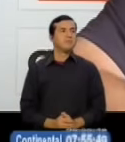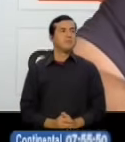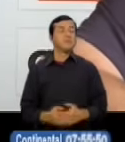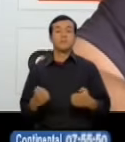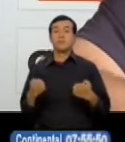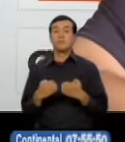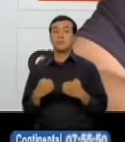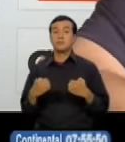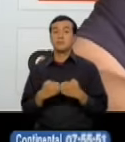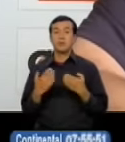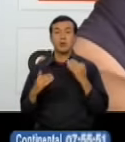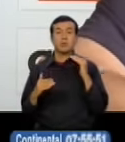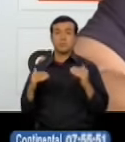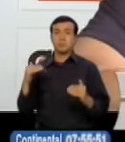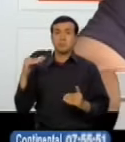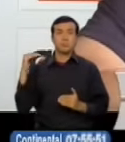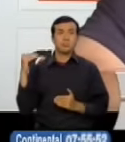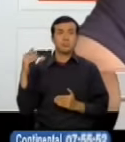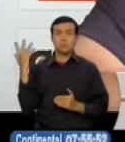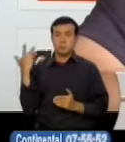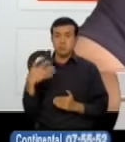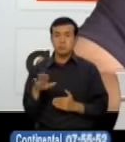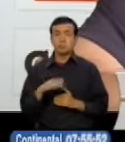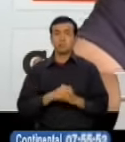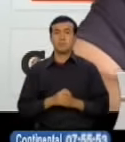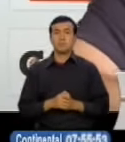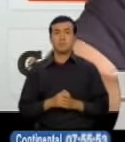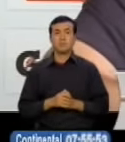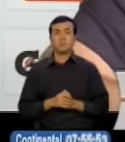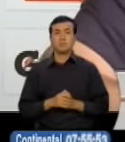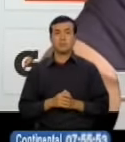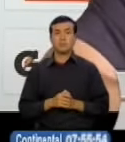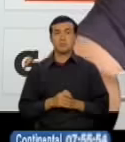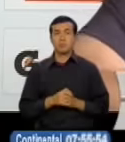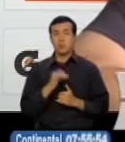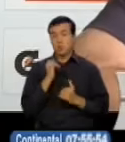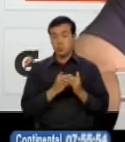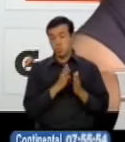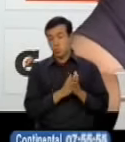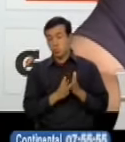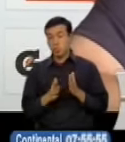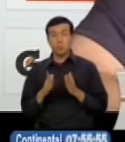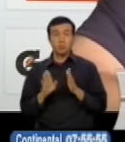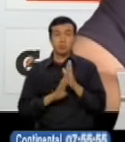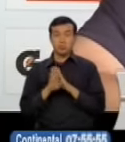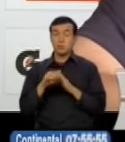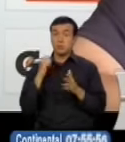Un equipo que ha levantado muchísimo esta última parte del año.